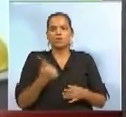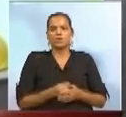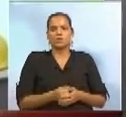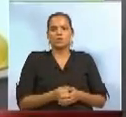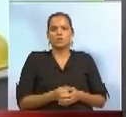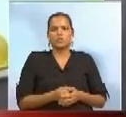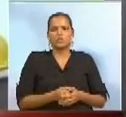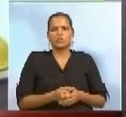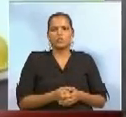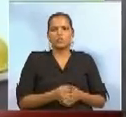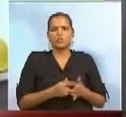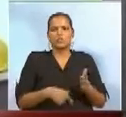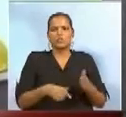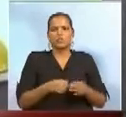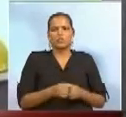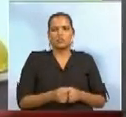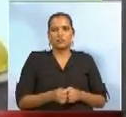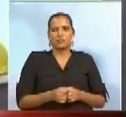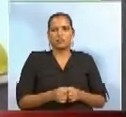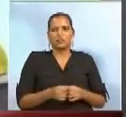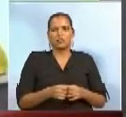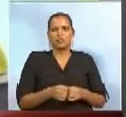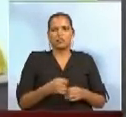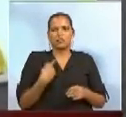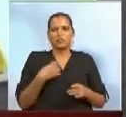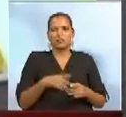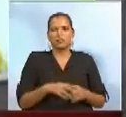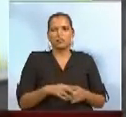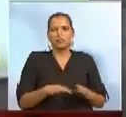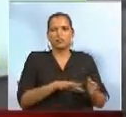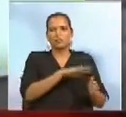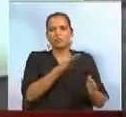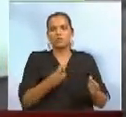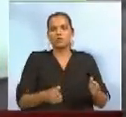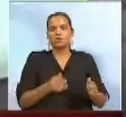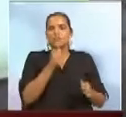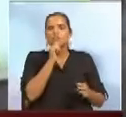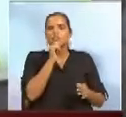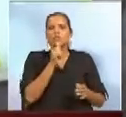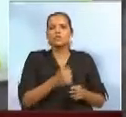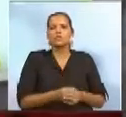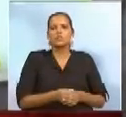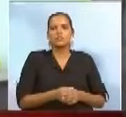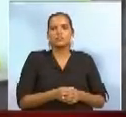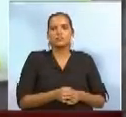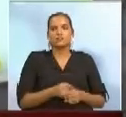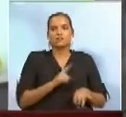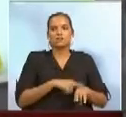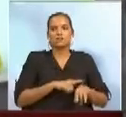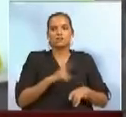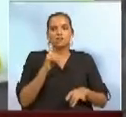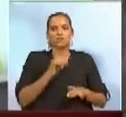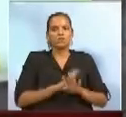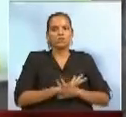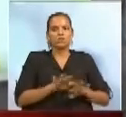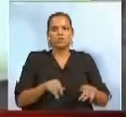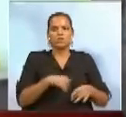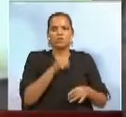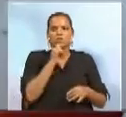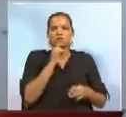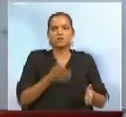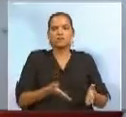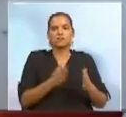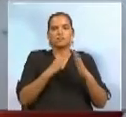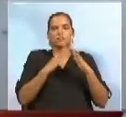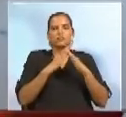al lado de acá, de las casas. Y allá dejaron alto. Vino el agua con una hora de lluvia y se nos entró a las